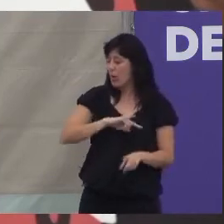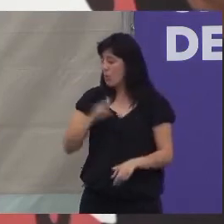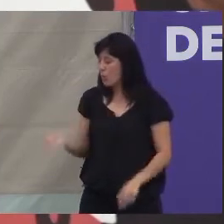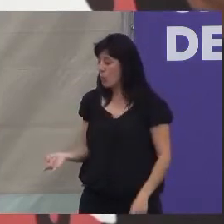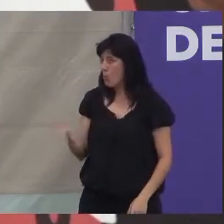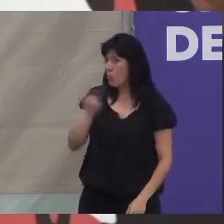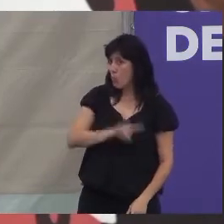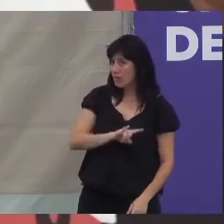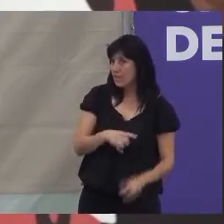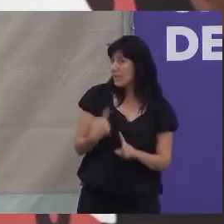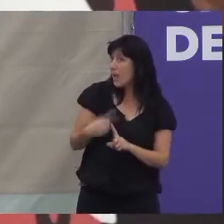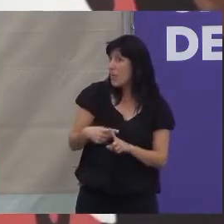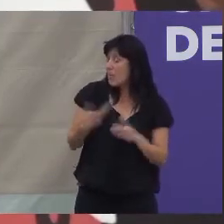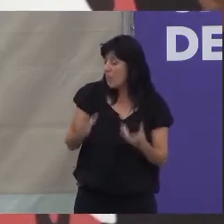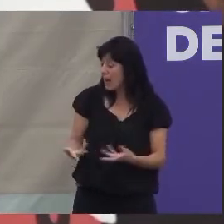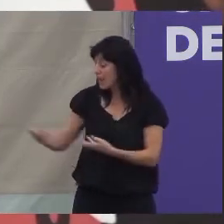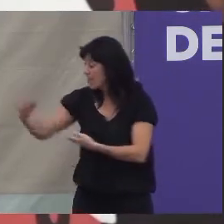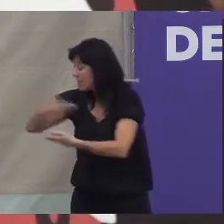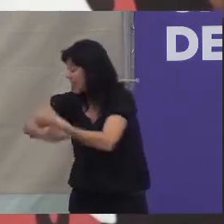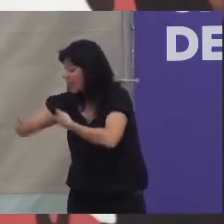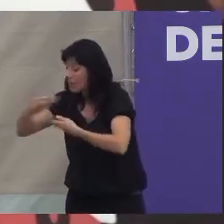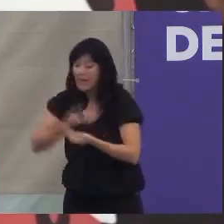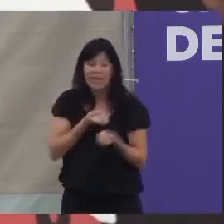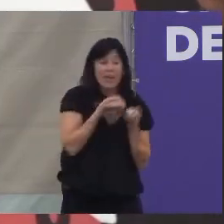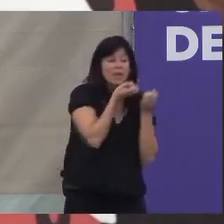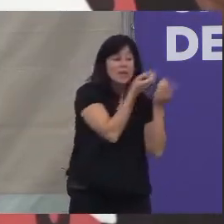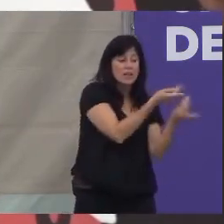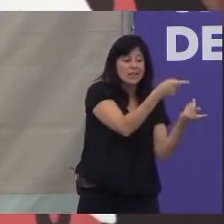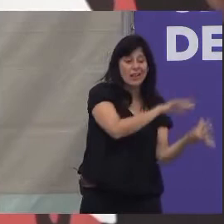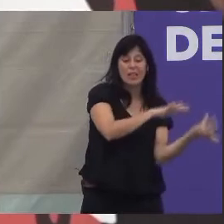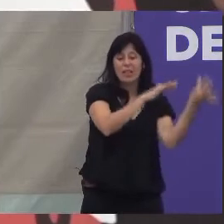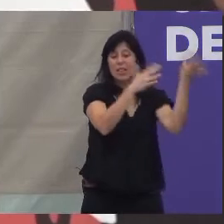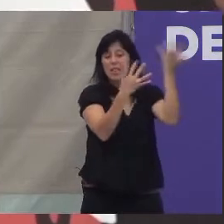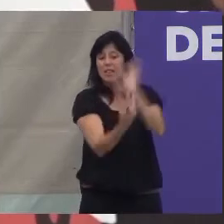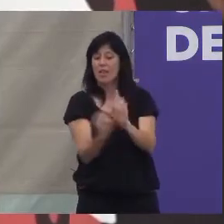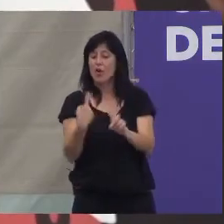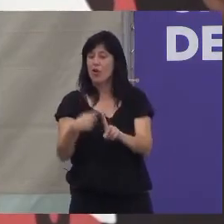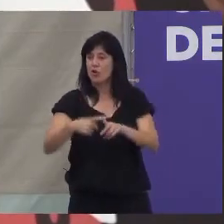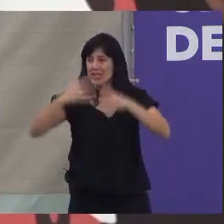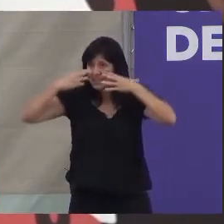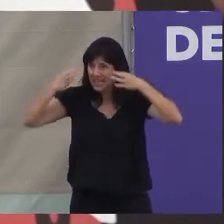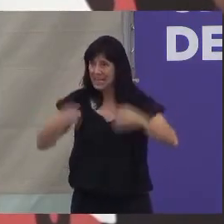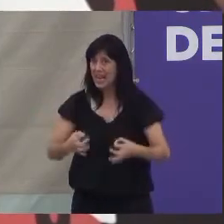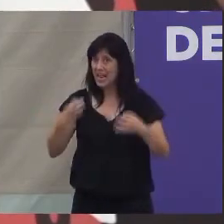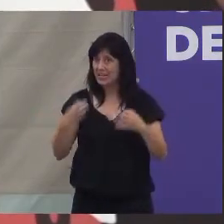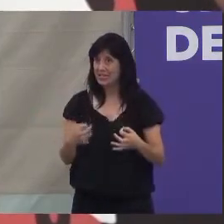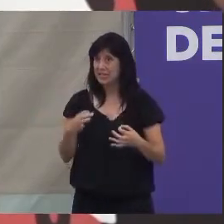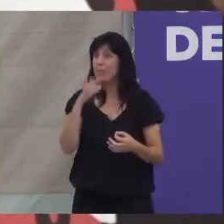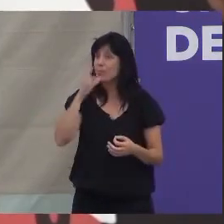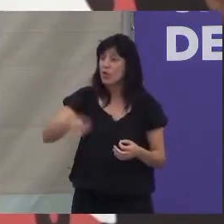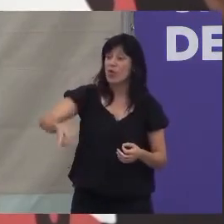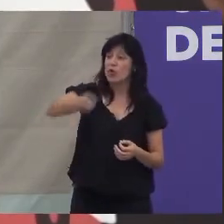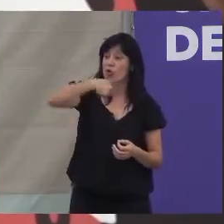puedan convertir en hechos concretos, porque nosotras en Obrim Podem